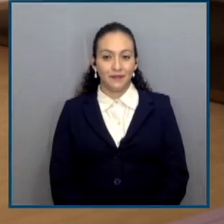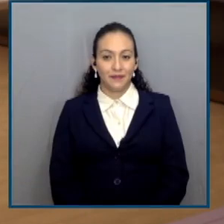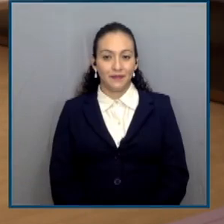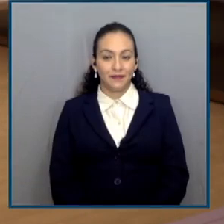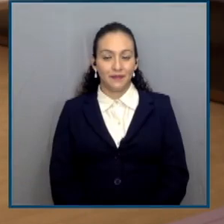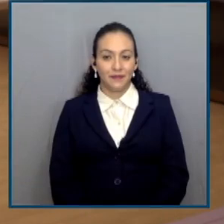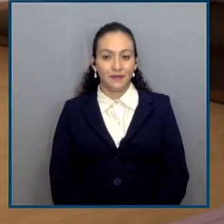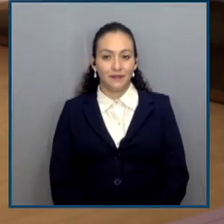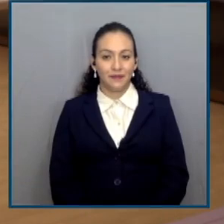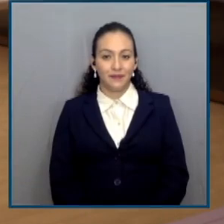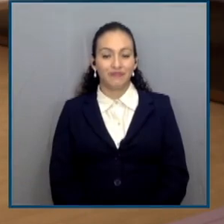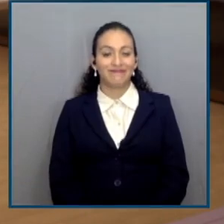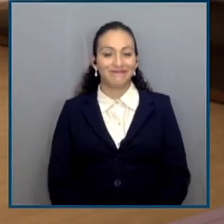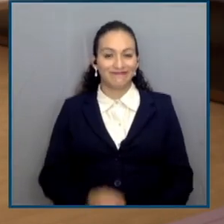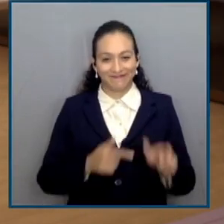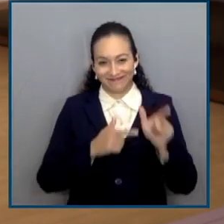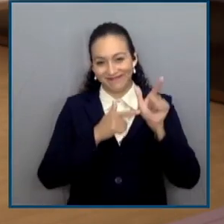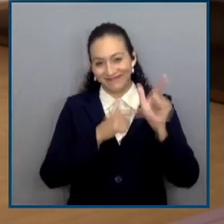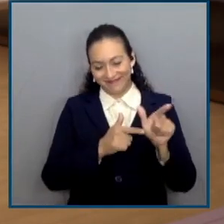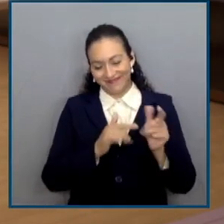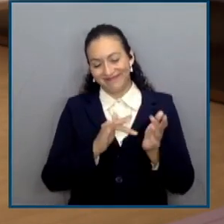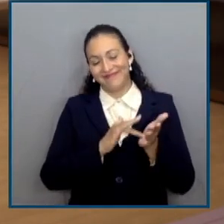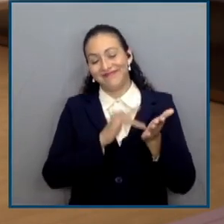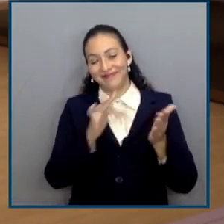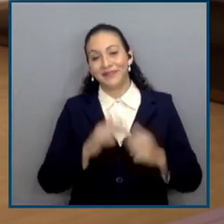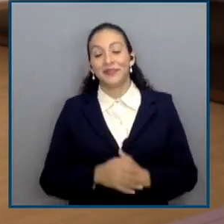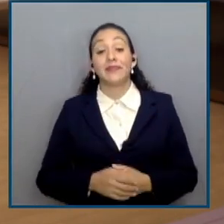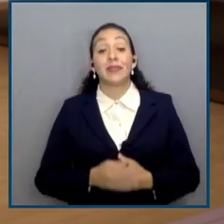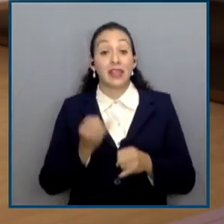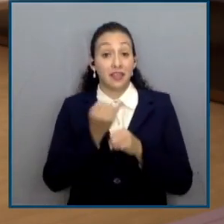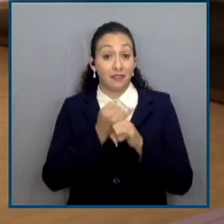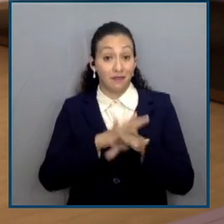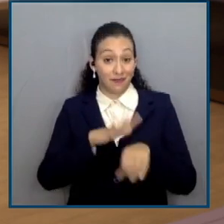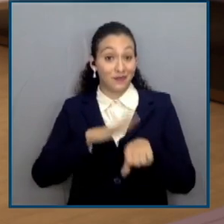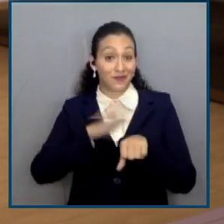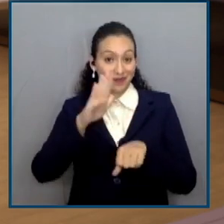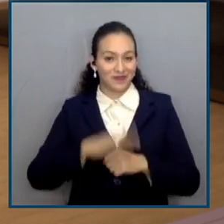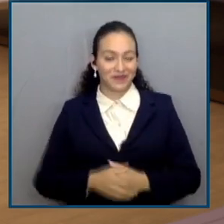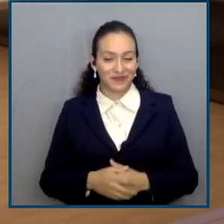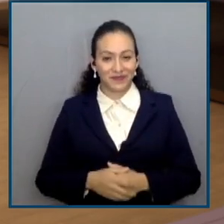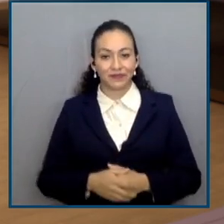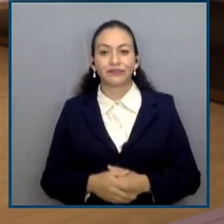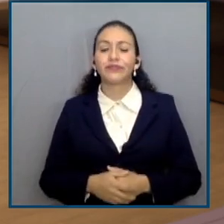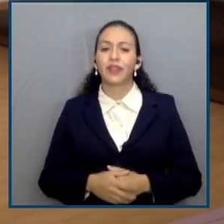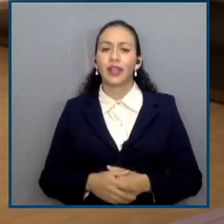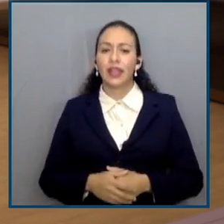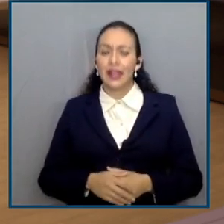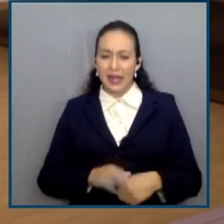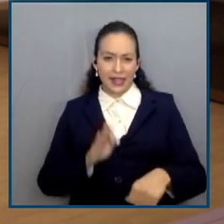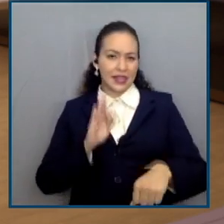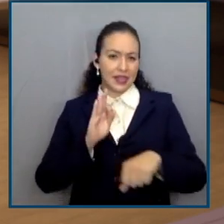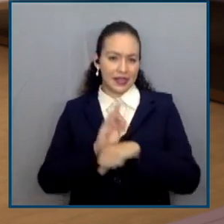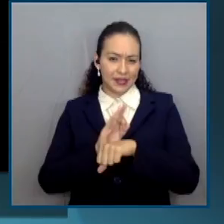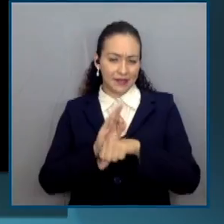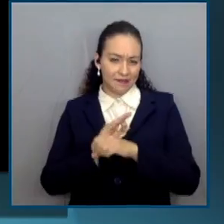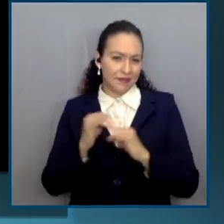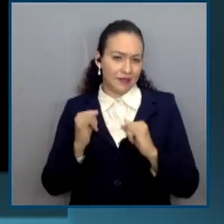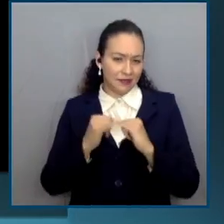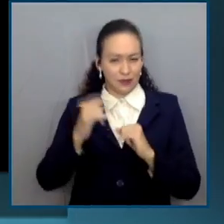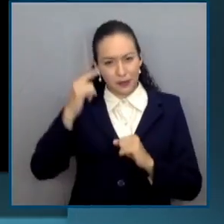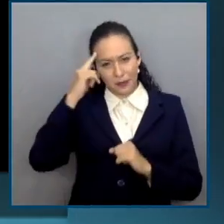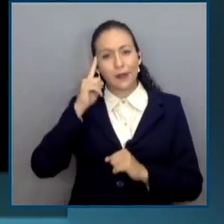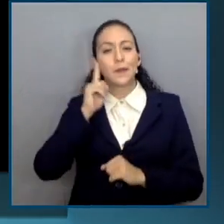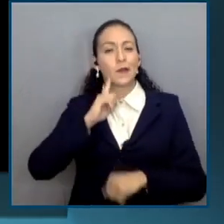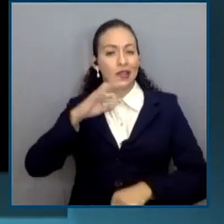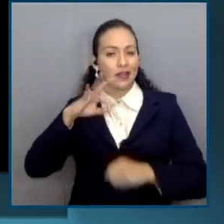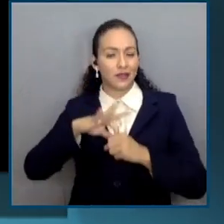Gracias por continuar con nosotros. Tenemos más información. La Defensoría Pública Electoral para las Mujeres del Tribunal Electoral brinda servicios